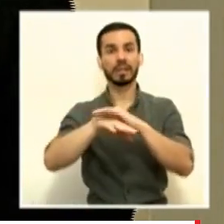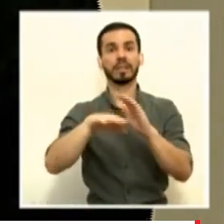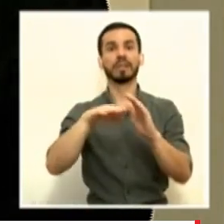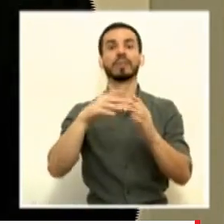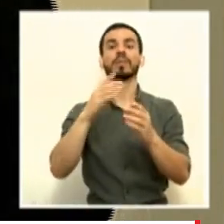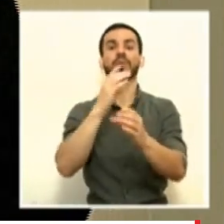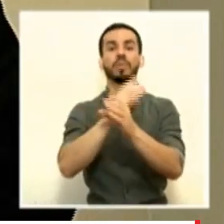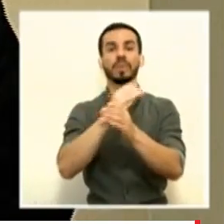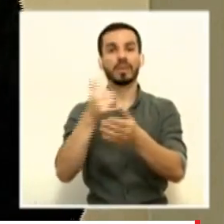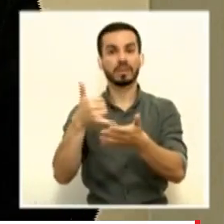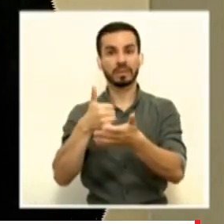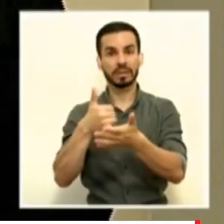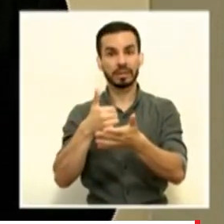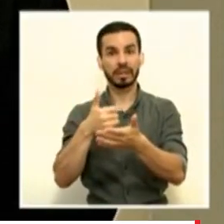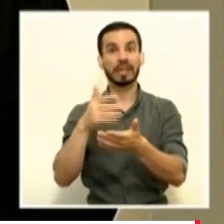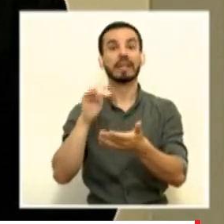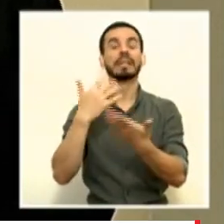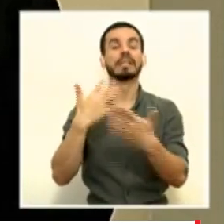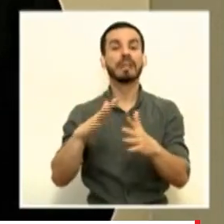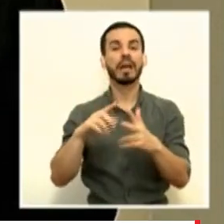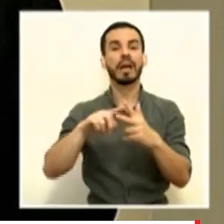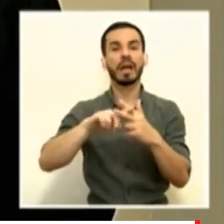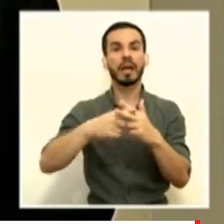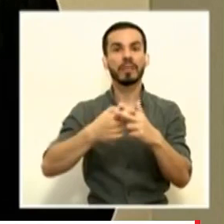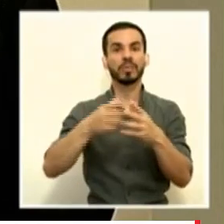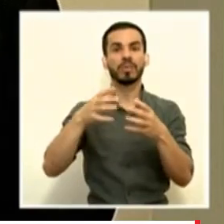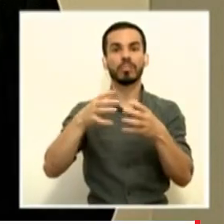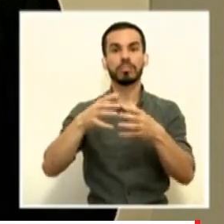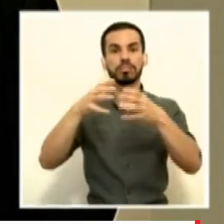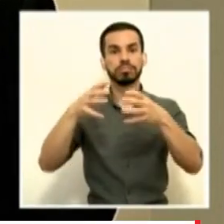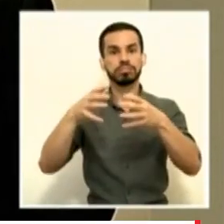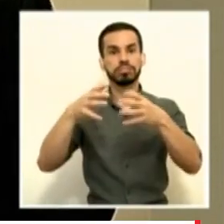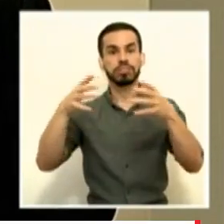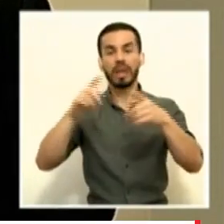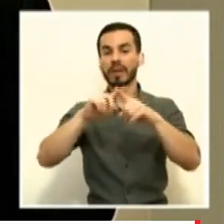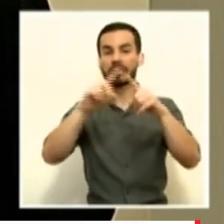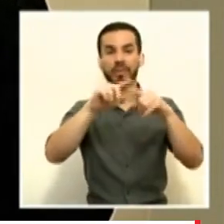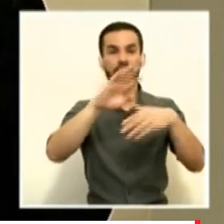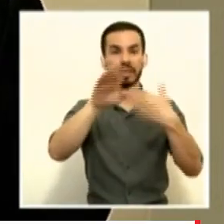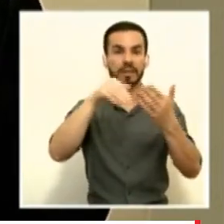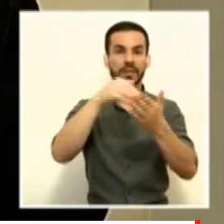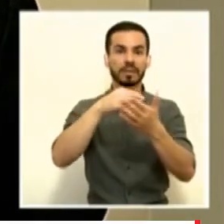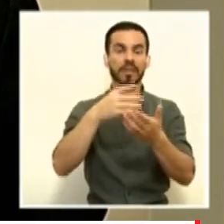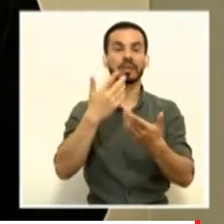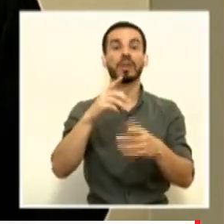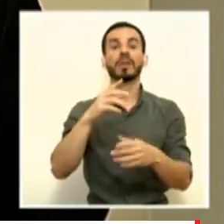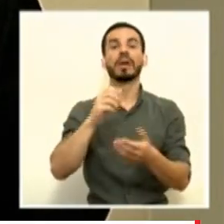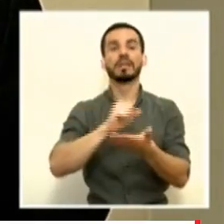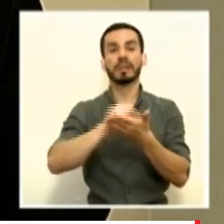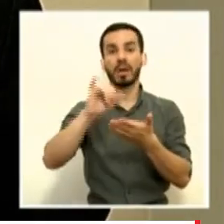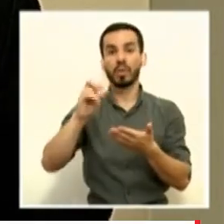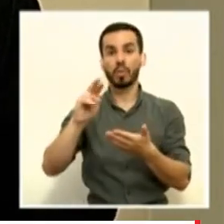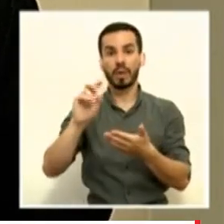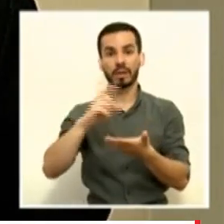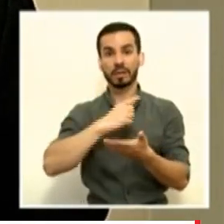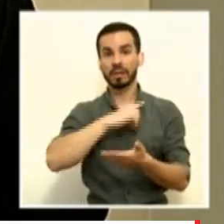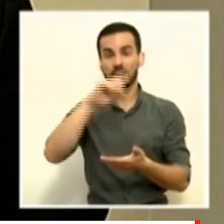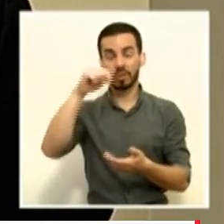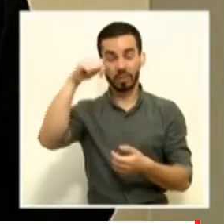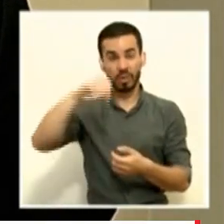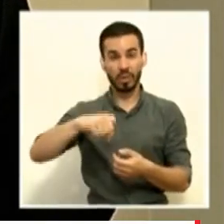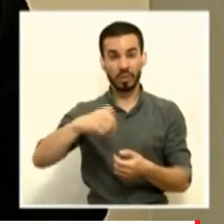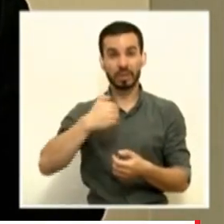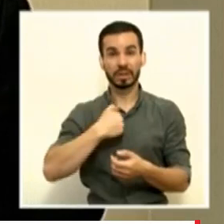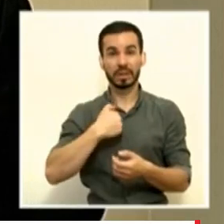cuidados intensivos y ya comenzó la expansión en los diferentes centros. De hecho, el San Juan de Dios hoy, si no me